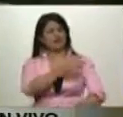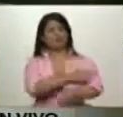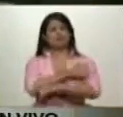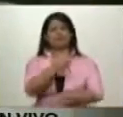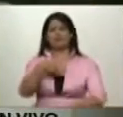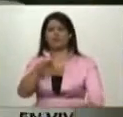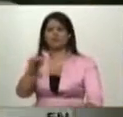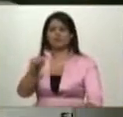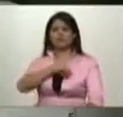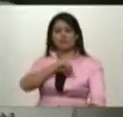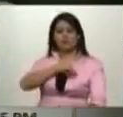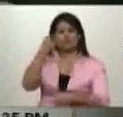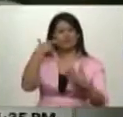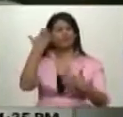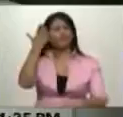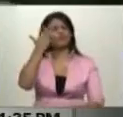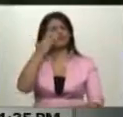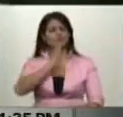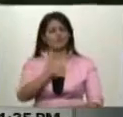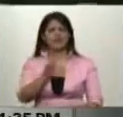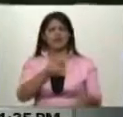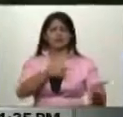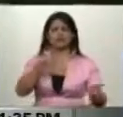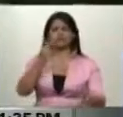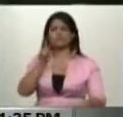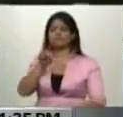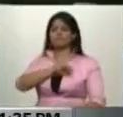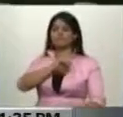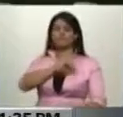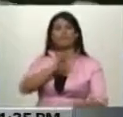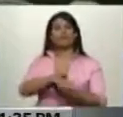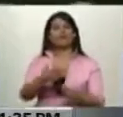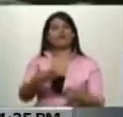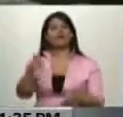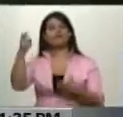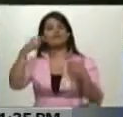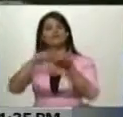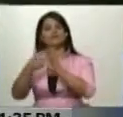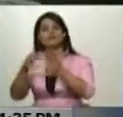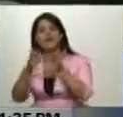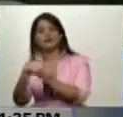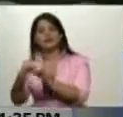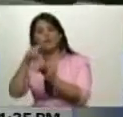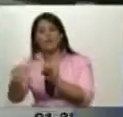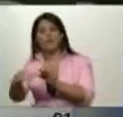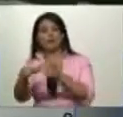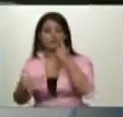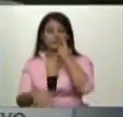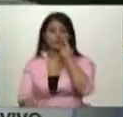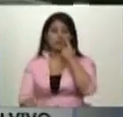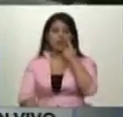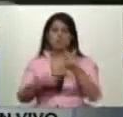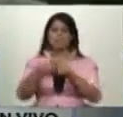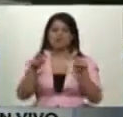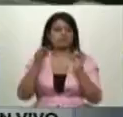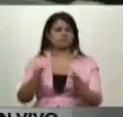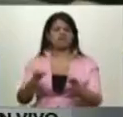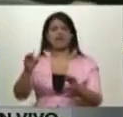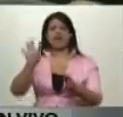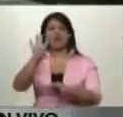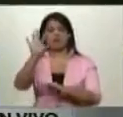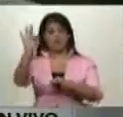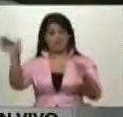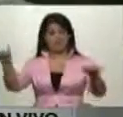Chávez. Sabemos que la burguesía le teme a Chávez porque le teme al pueblo, porque le teme a la clase trabajadora. Pero ahí está, su cuartel